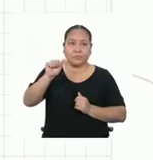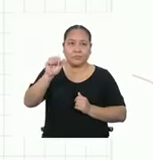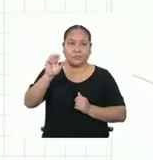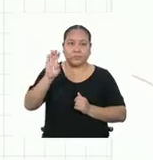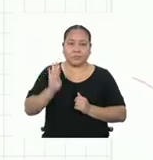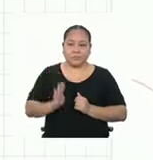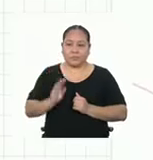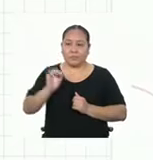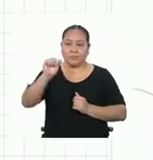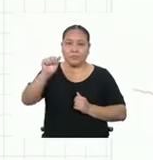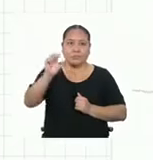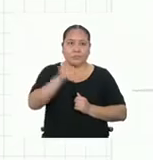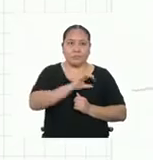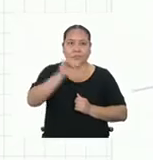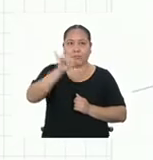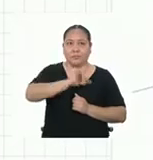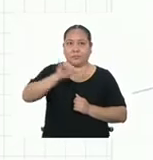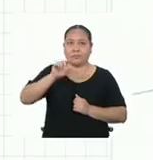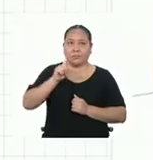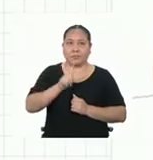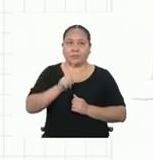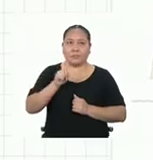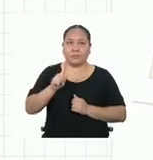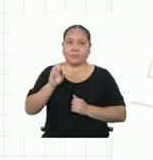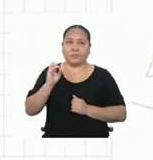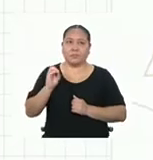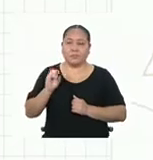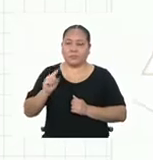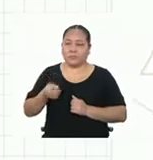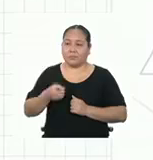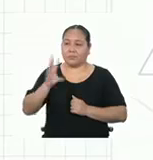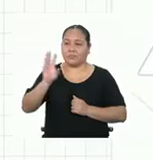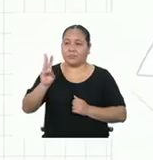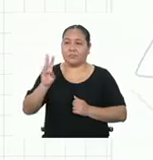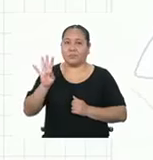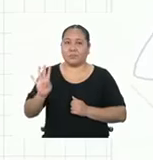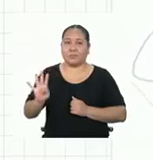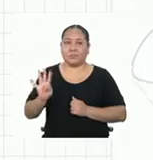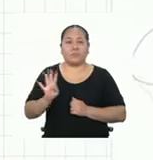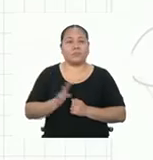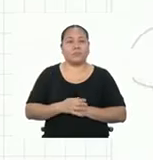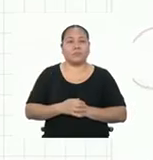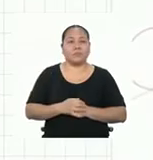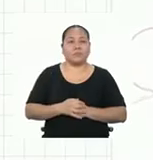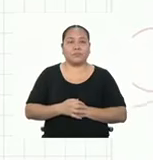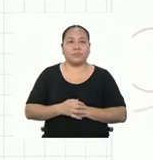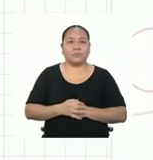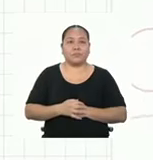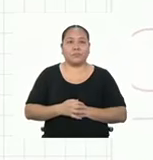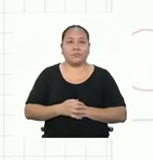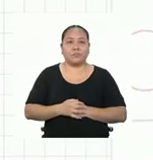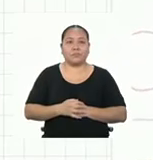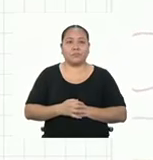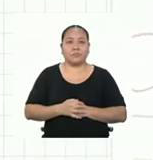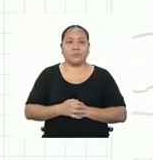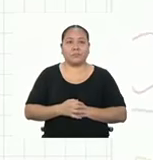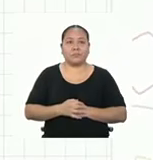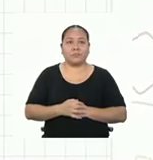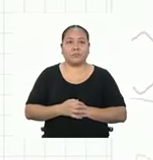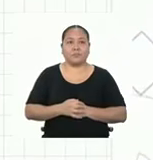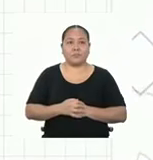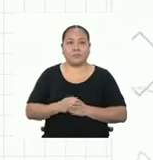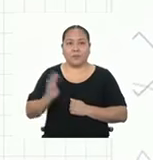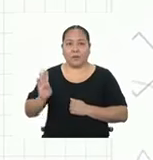AC son iguales Tienen una medida de 110,64 centímetros El